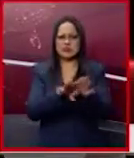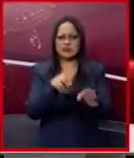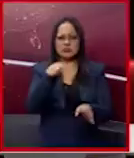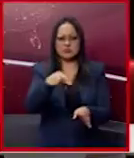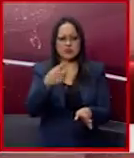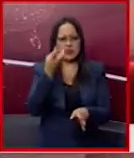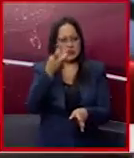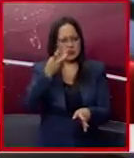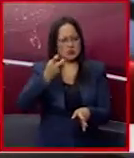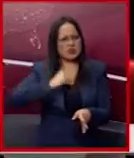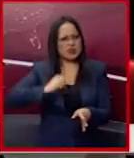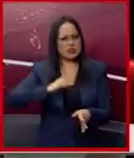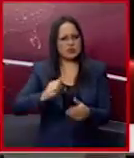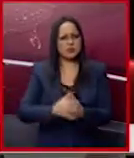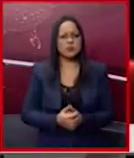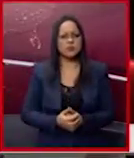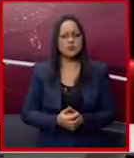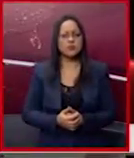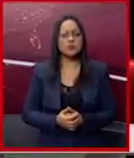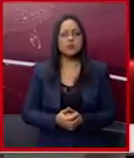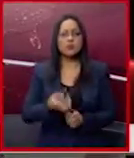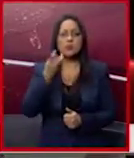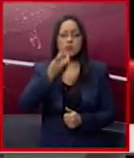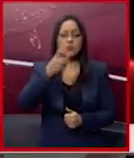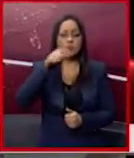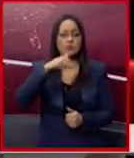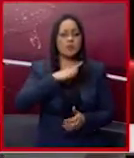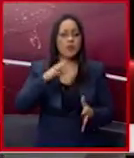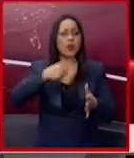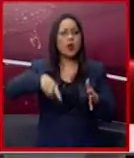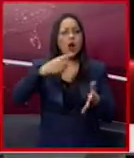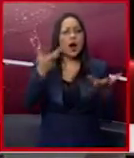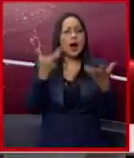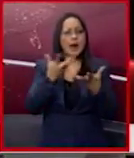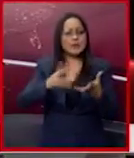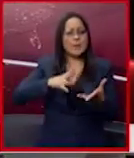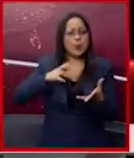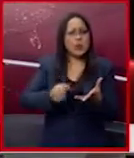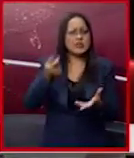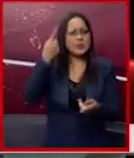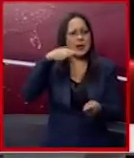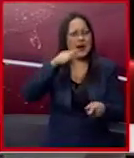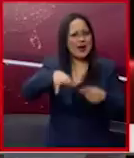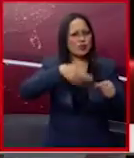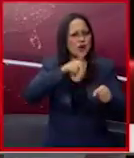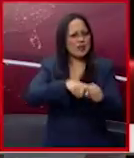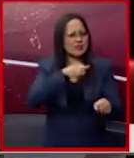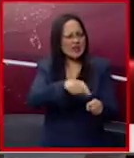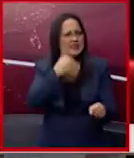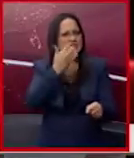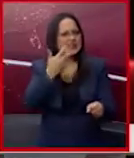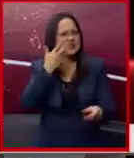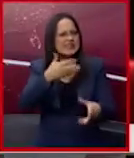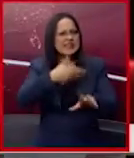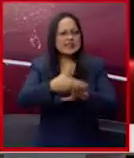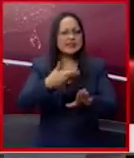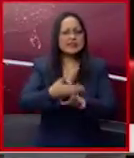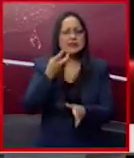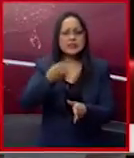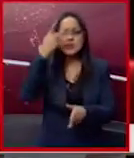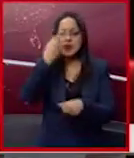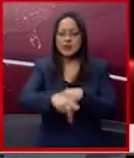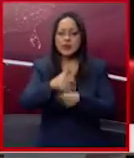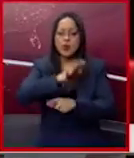muy antigua. La forma en la que los seres humanos nos hemos aprovechado de la naturaleza ha puesto en peligro el